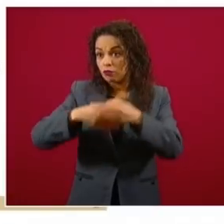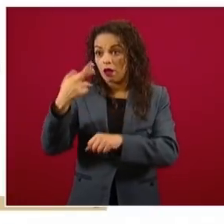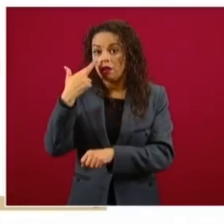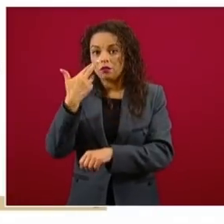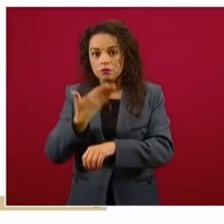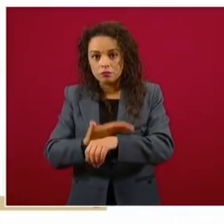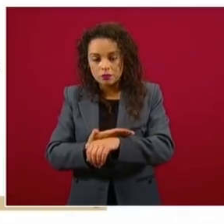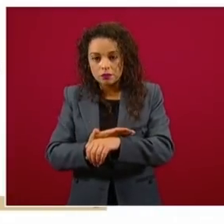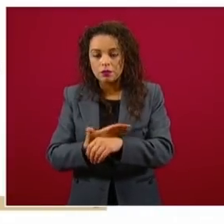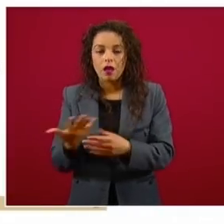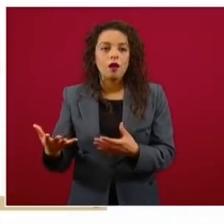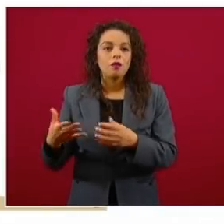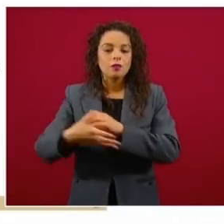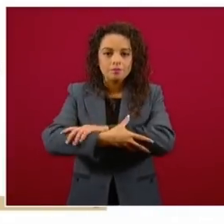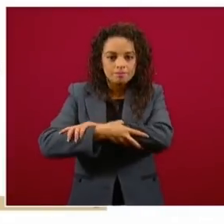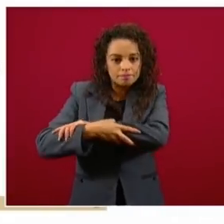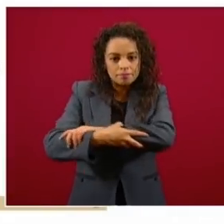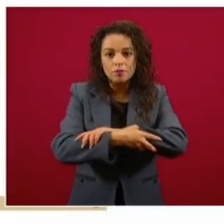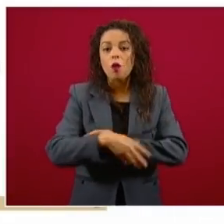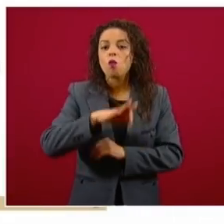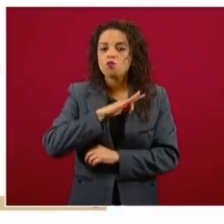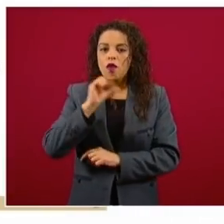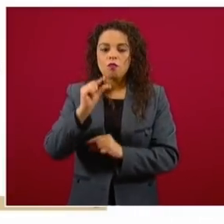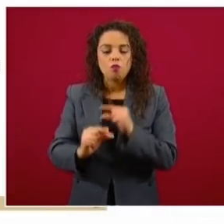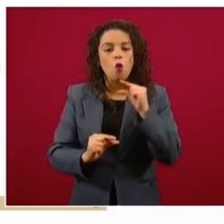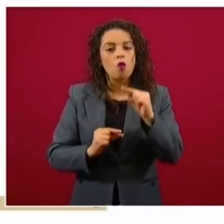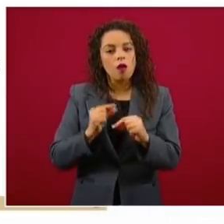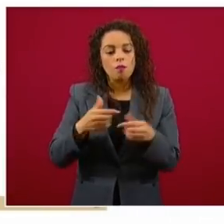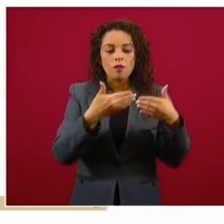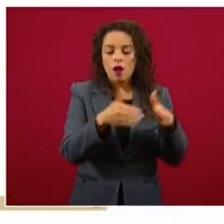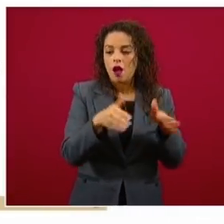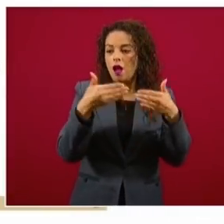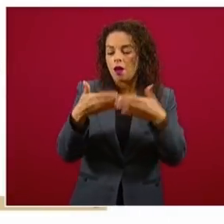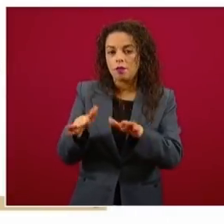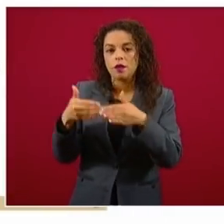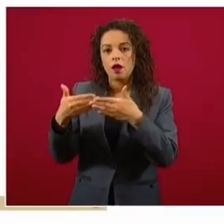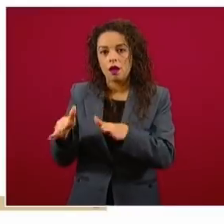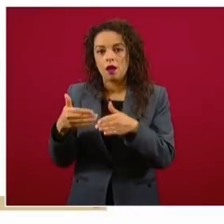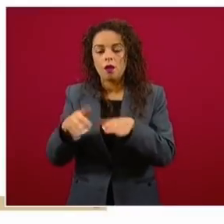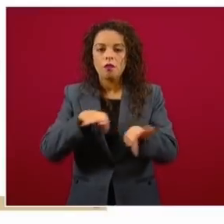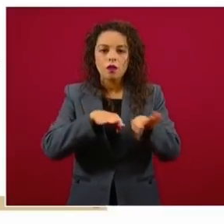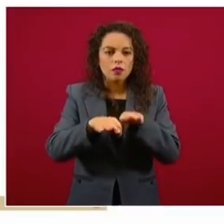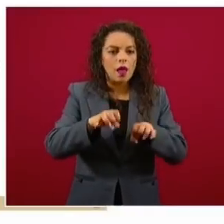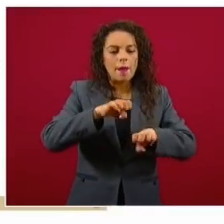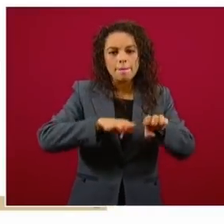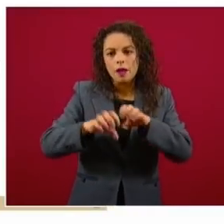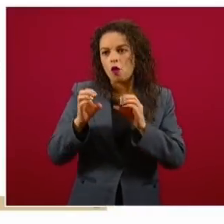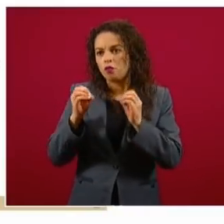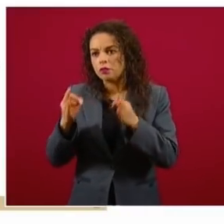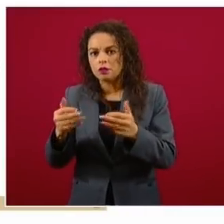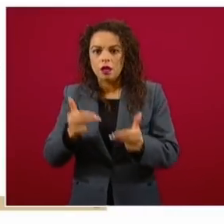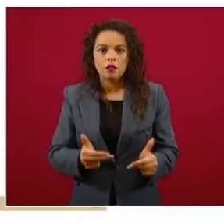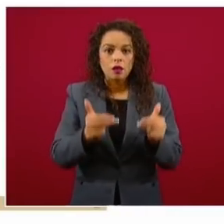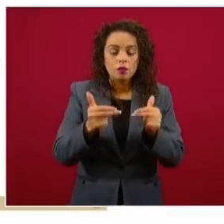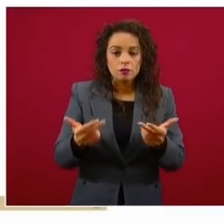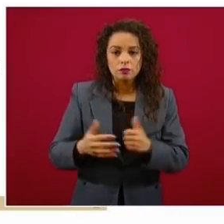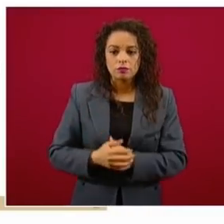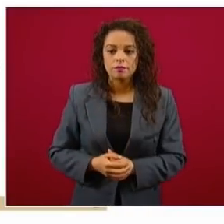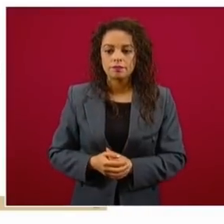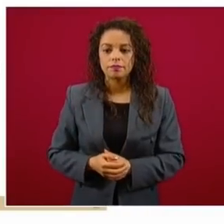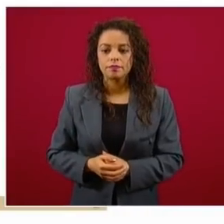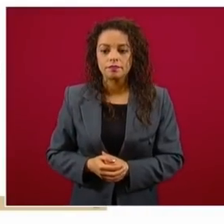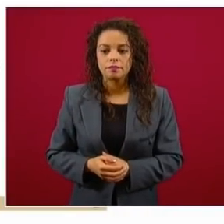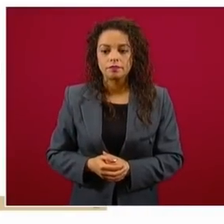poder seguir reabriendo los sectores de la economía. Hoy, con una economía más abierta que la que teníamos hace un mes, tenemos menos casos